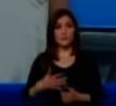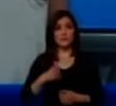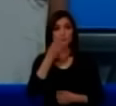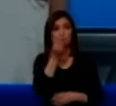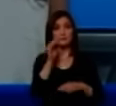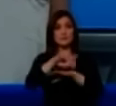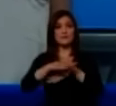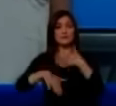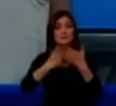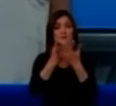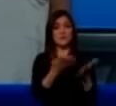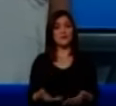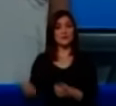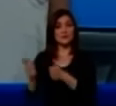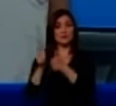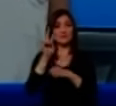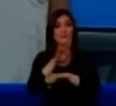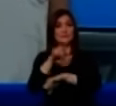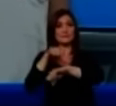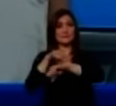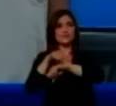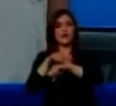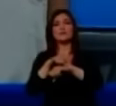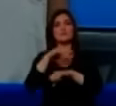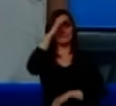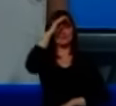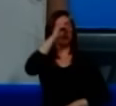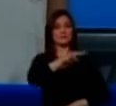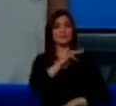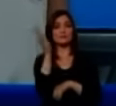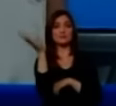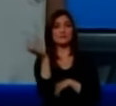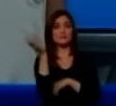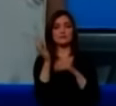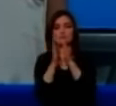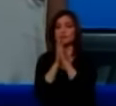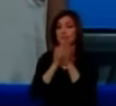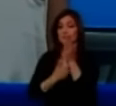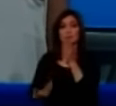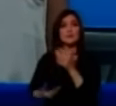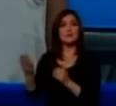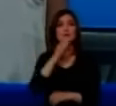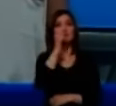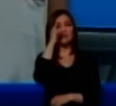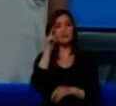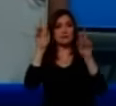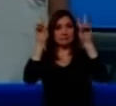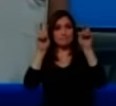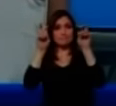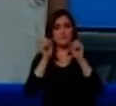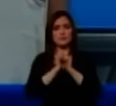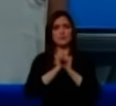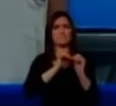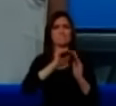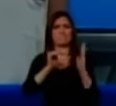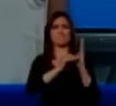¿Qué tal? Muy buenas tardes con todos. Bienvenidos a 24 horas. Militares en servicio pasivo piden al presidente Rafael Correa que cese sus ofensas